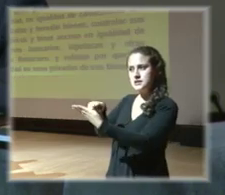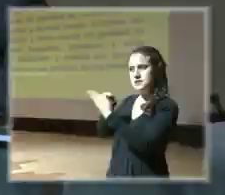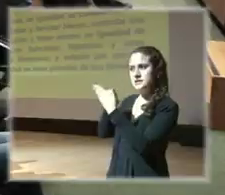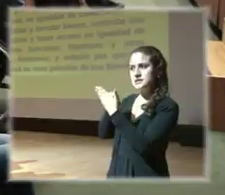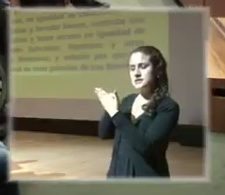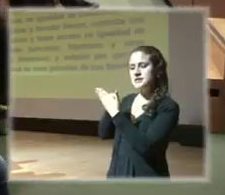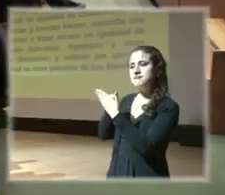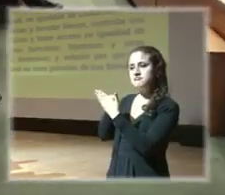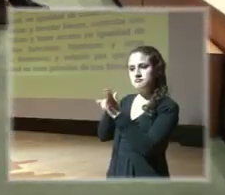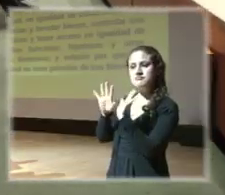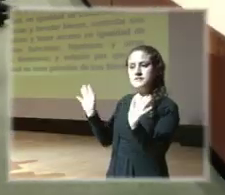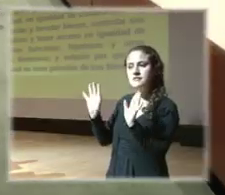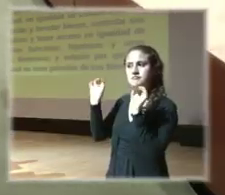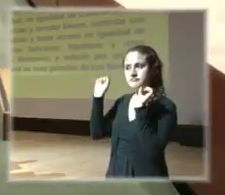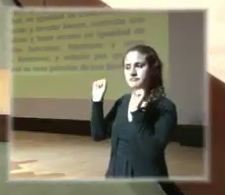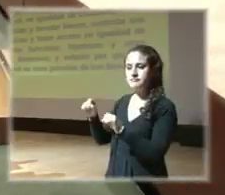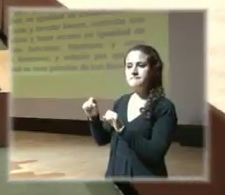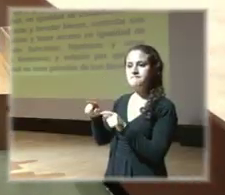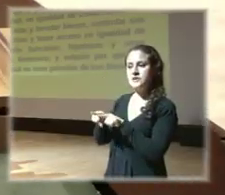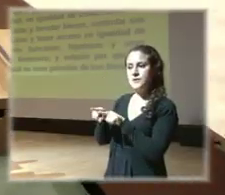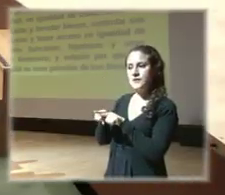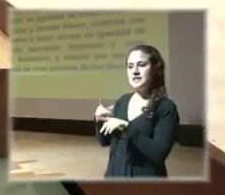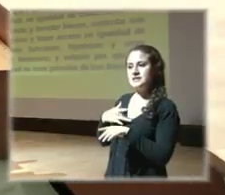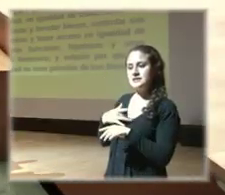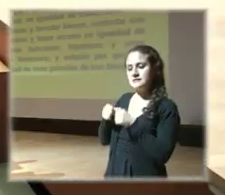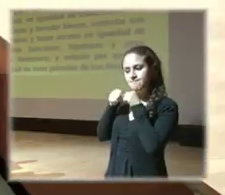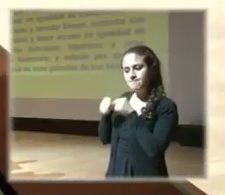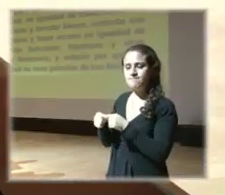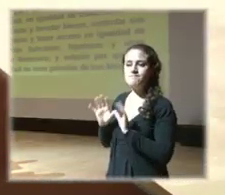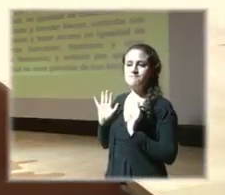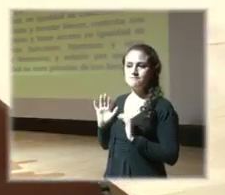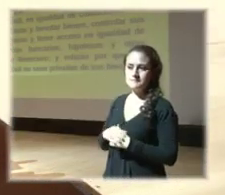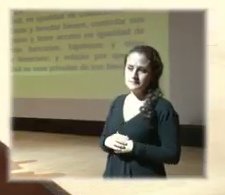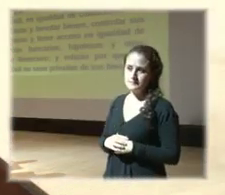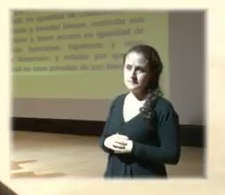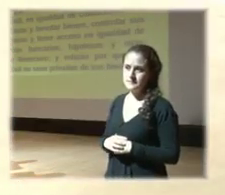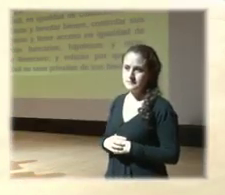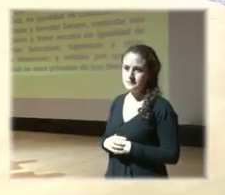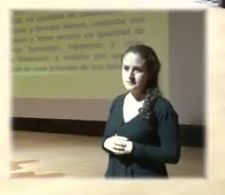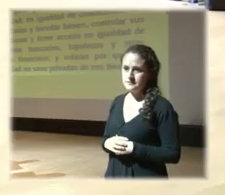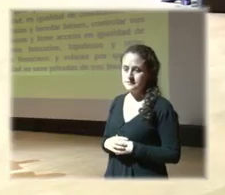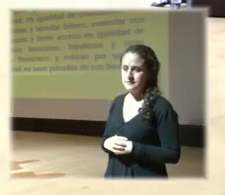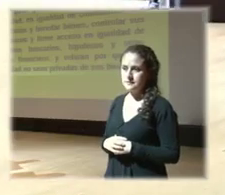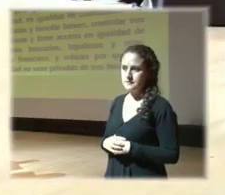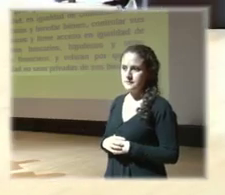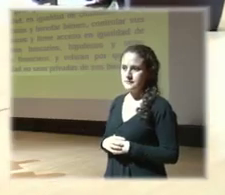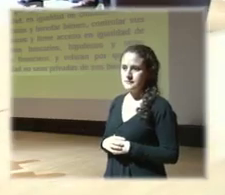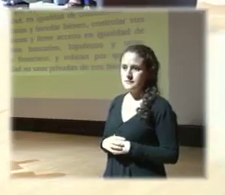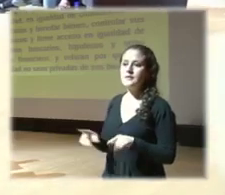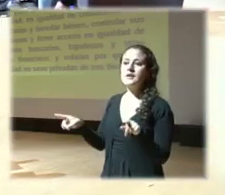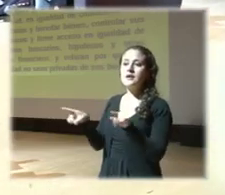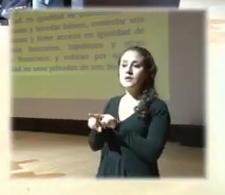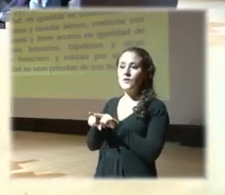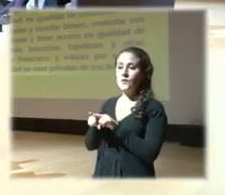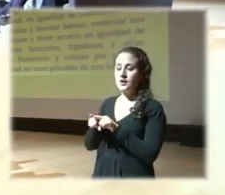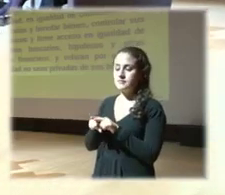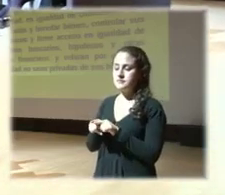es una afirmación que ha quedado zanjada y definida. No solamente el espíritu de la